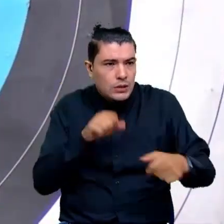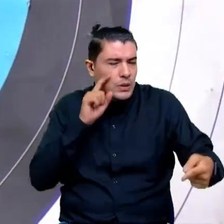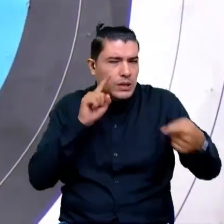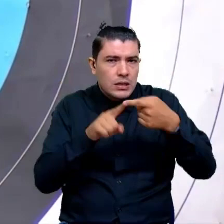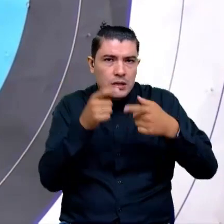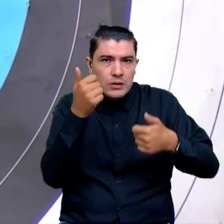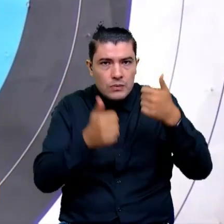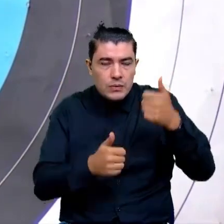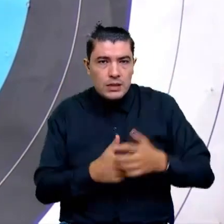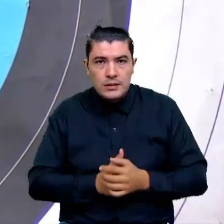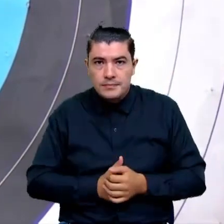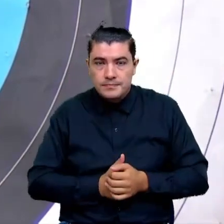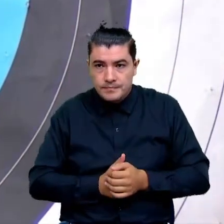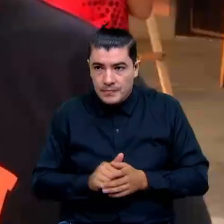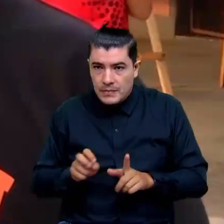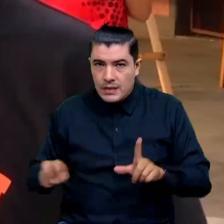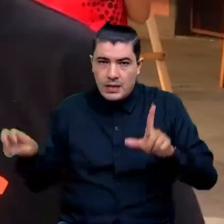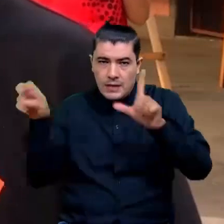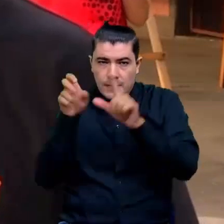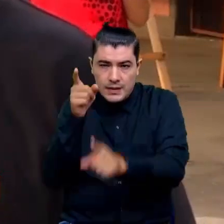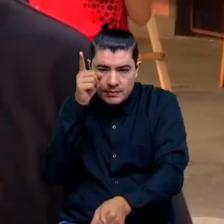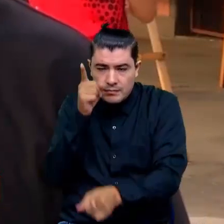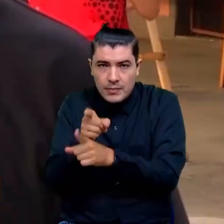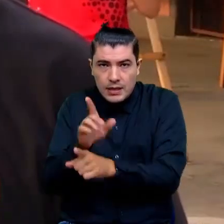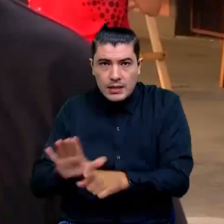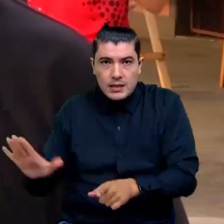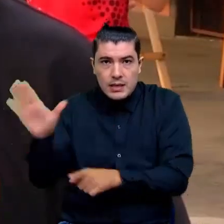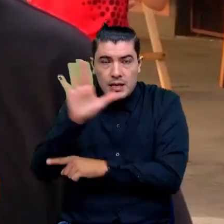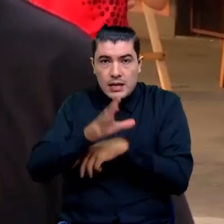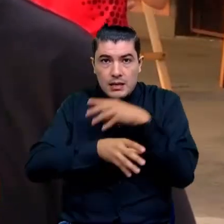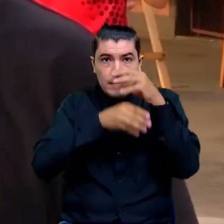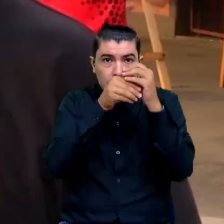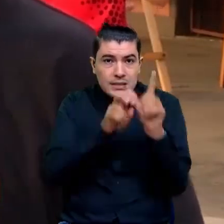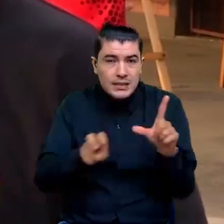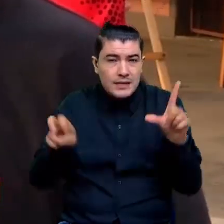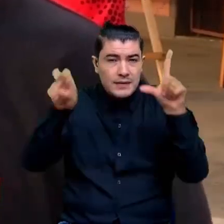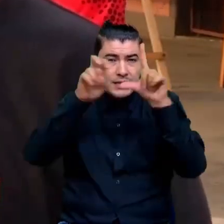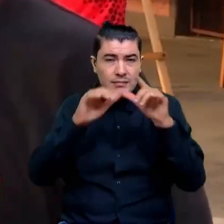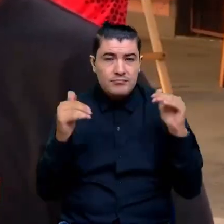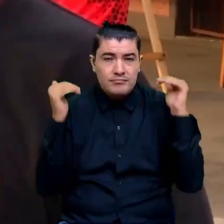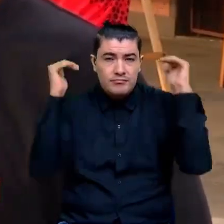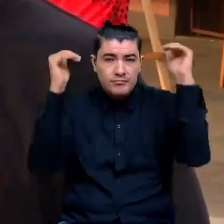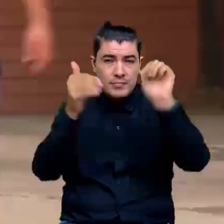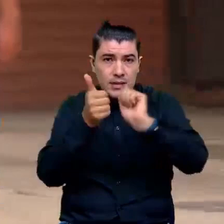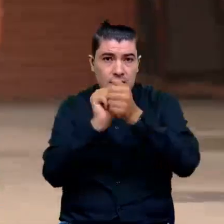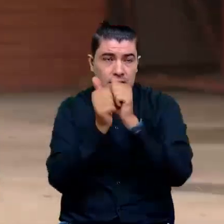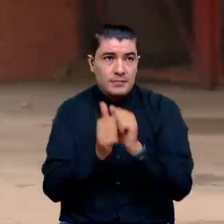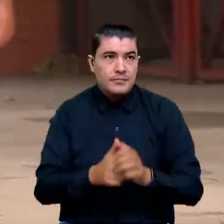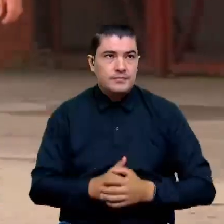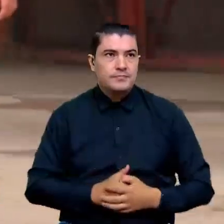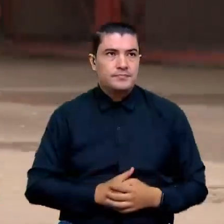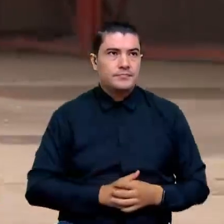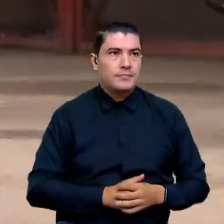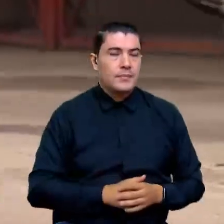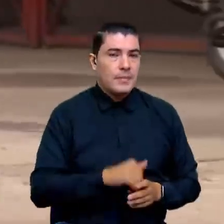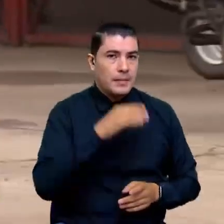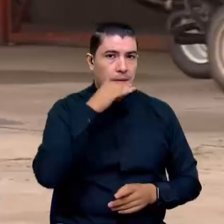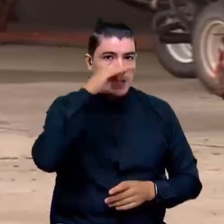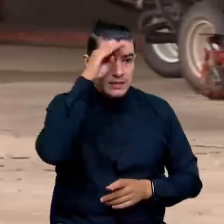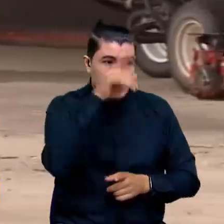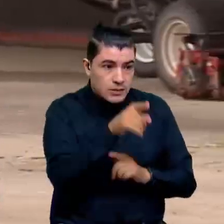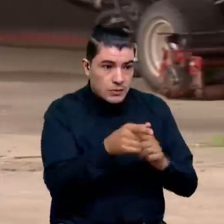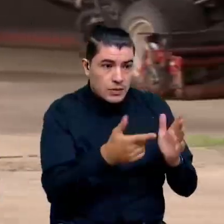masificación en todo el departamento y pues poder generar nuestra selección departamental el evento en medellín era